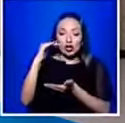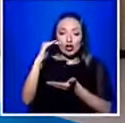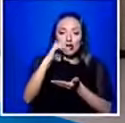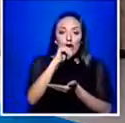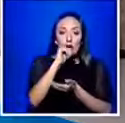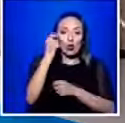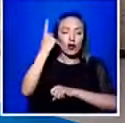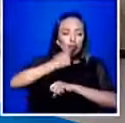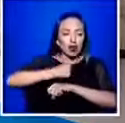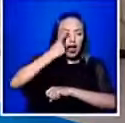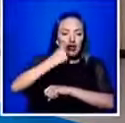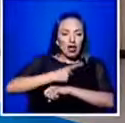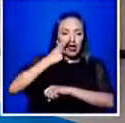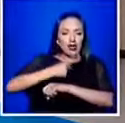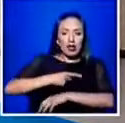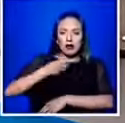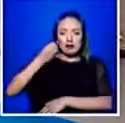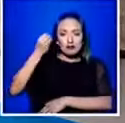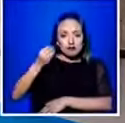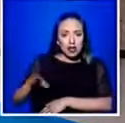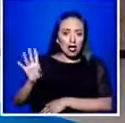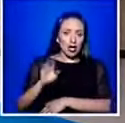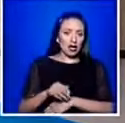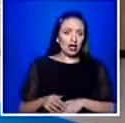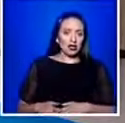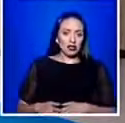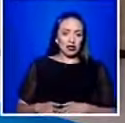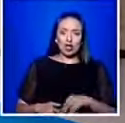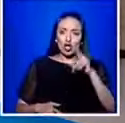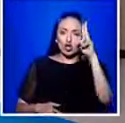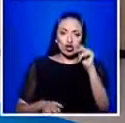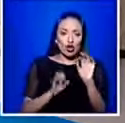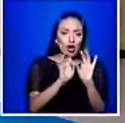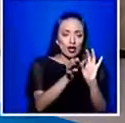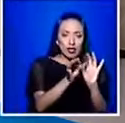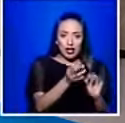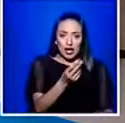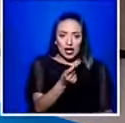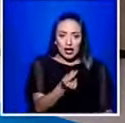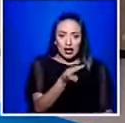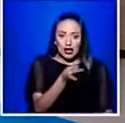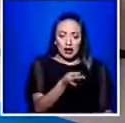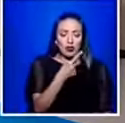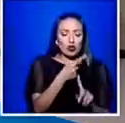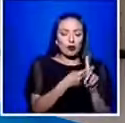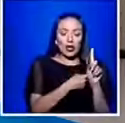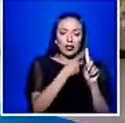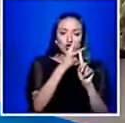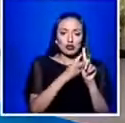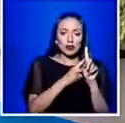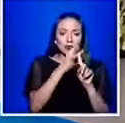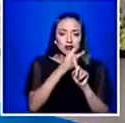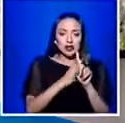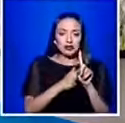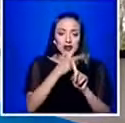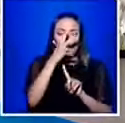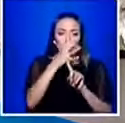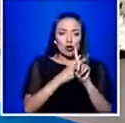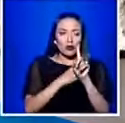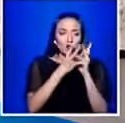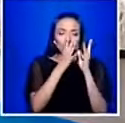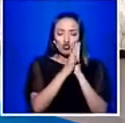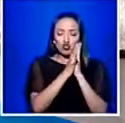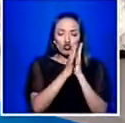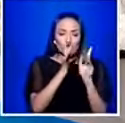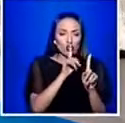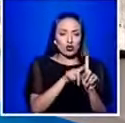tipo de problemas. Fugas de agua que no son reparadas a tiempo, que tienen meses, algunas veces casi un año, y ahí